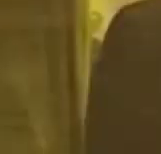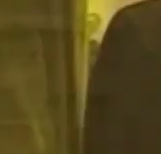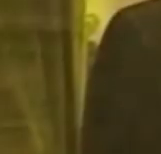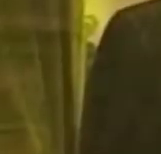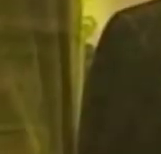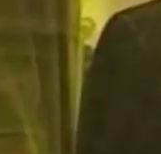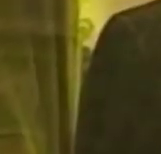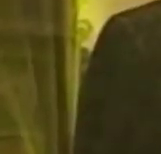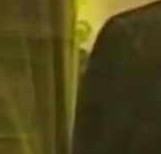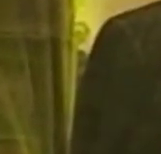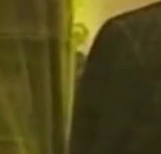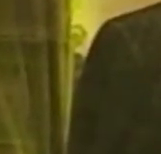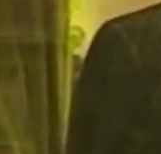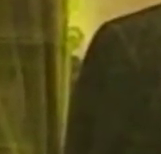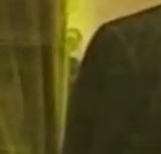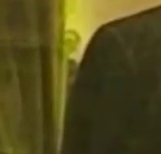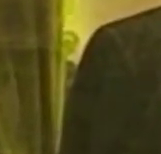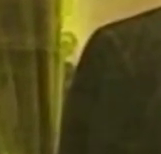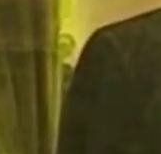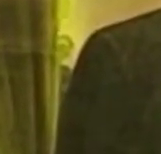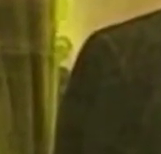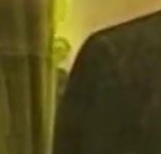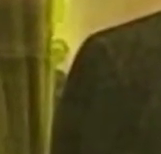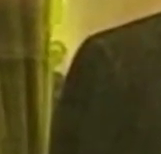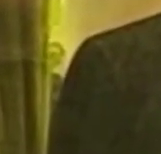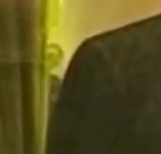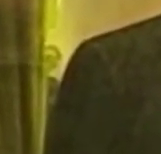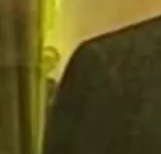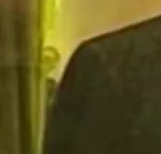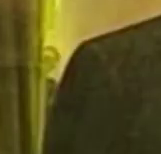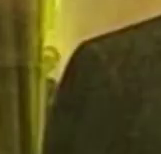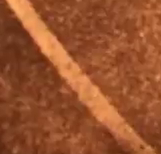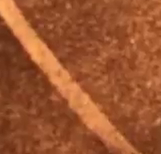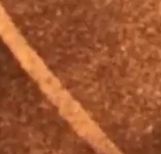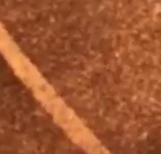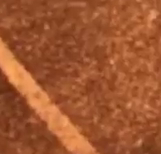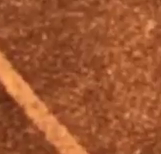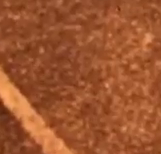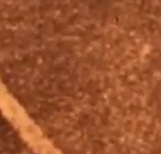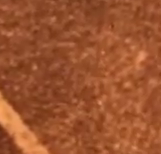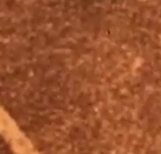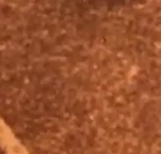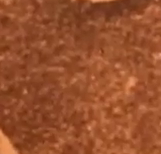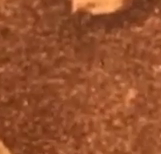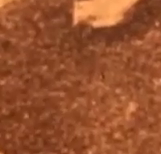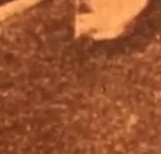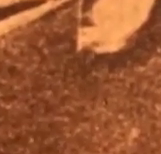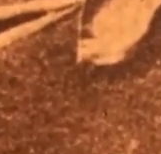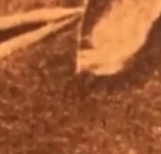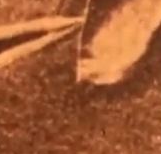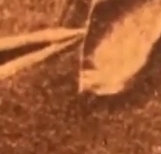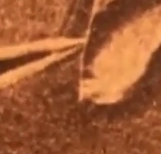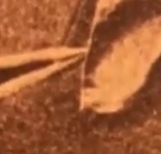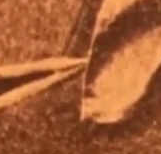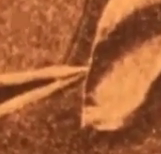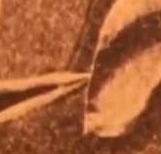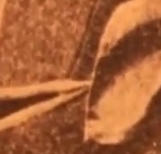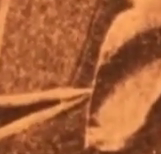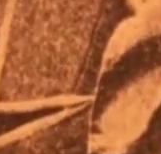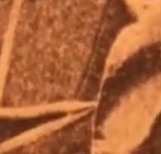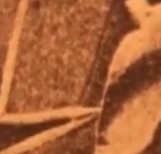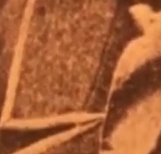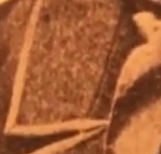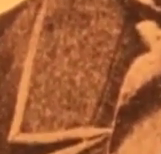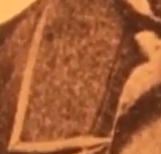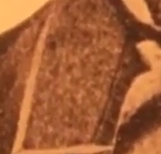pensamientos. Del héroe nacional de la República de Cuba, quien había dado muestra de un profundo pensamiento independentista